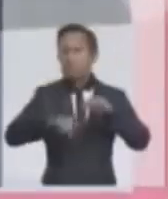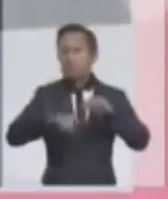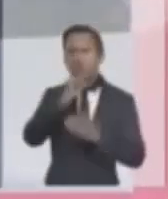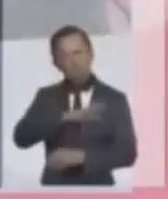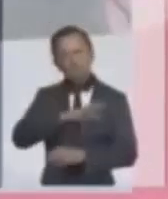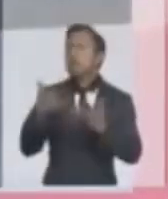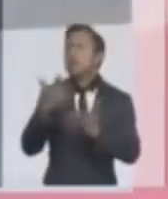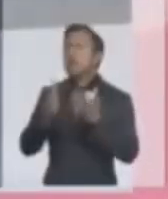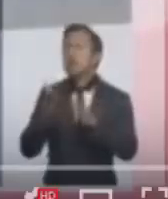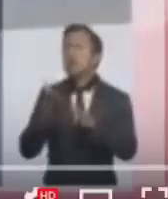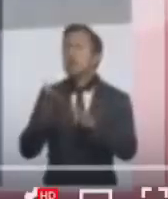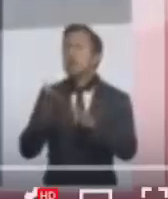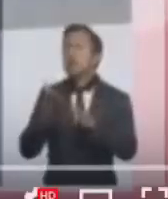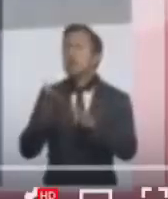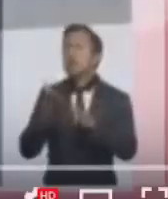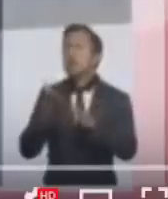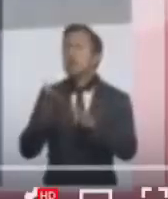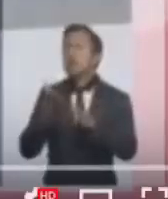¡Qué mamá!